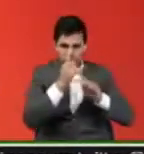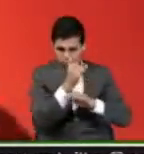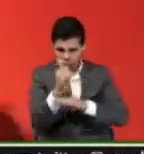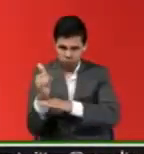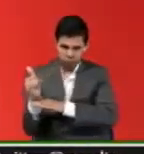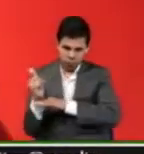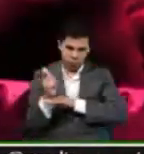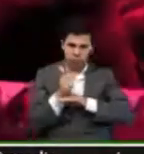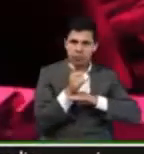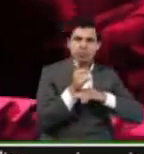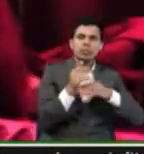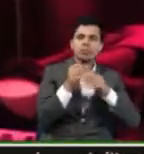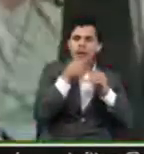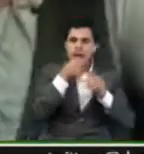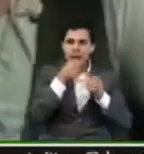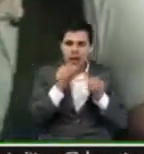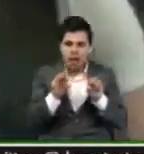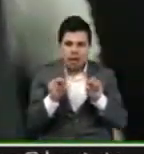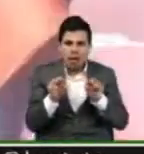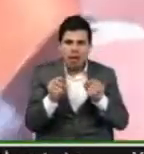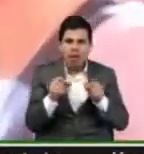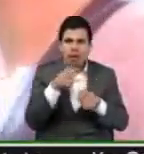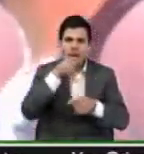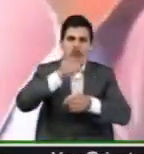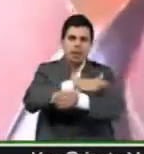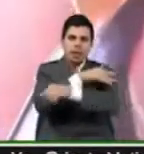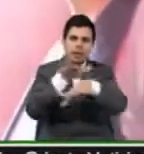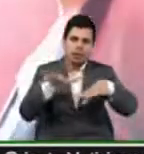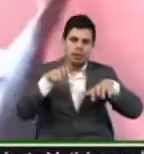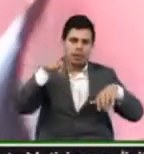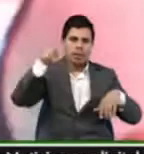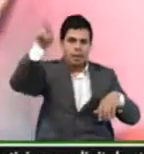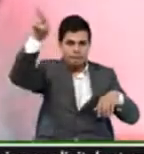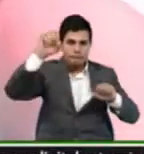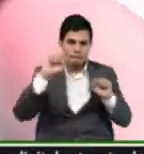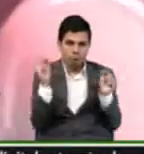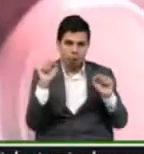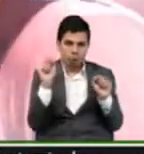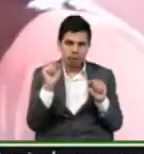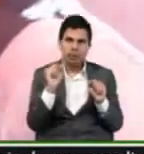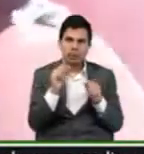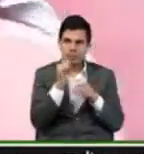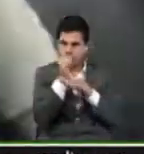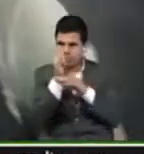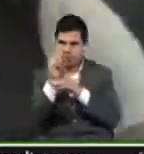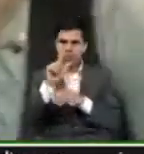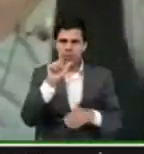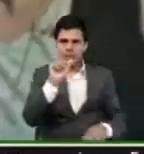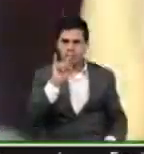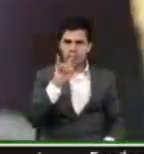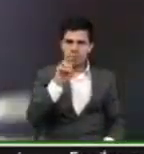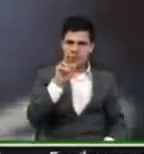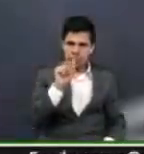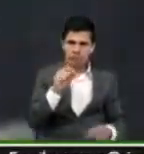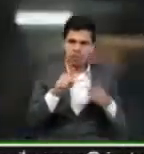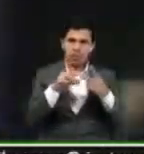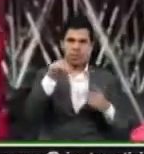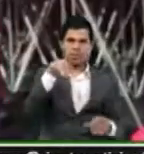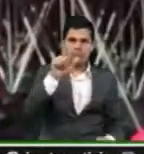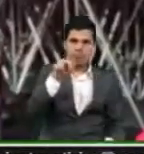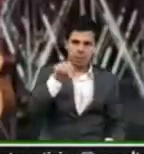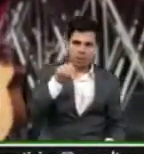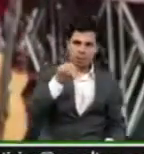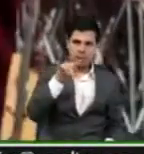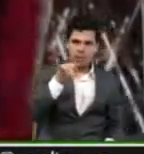audiovisual, grabada en uno de sus conciertos realizados en la ciudad de Bogotá, y con la cual Laura, Juan Manuel, Dayan y Rente han